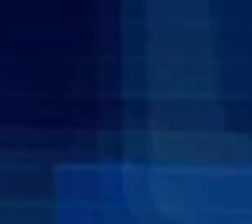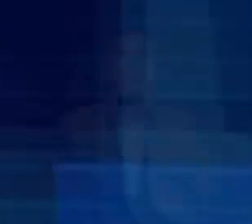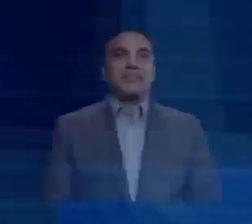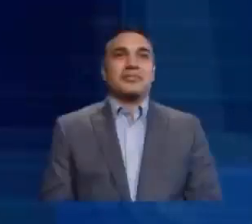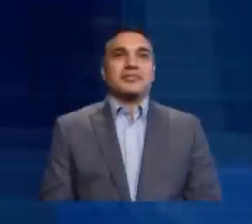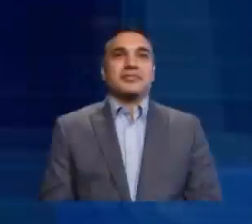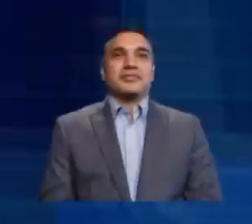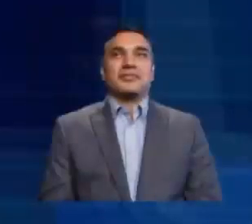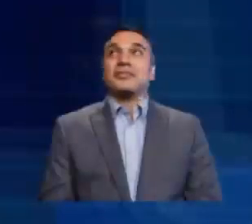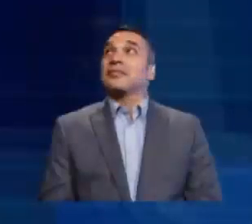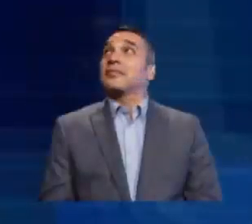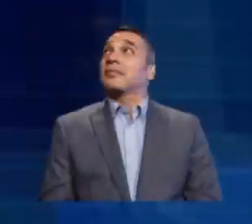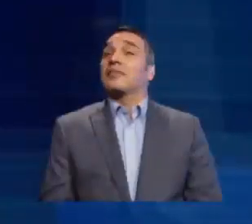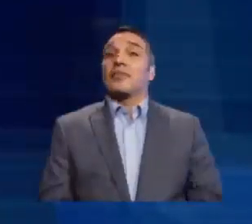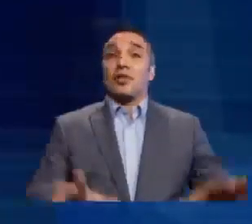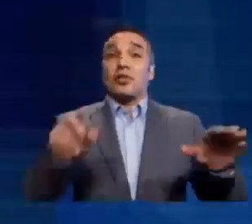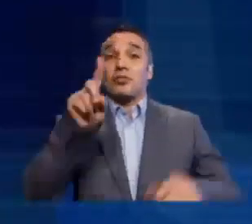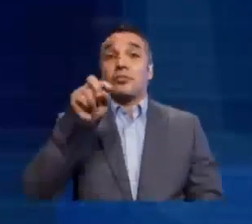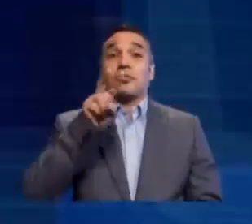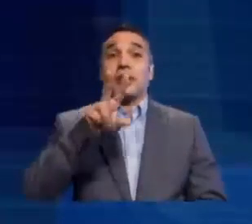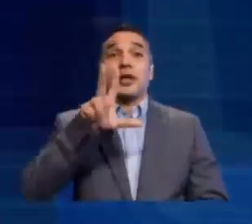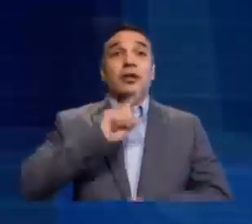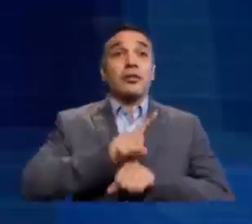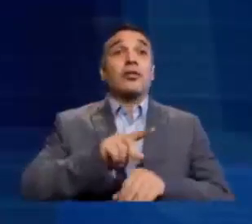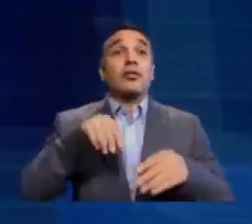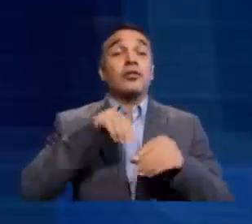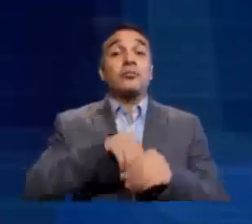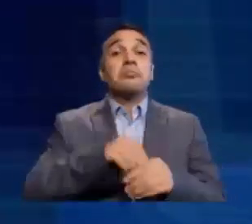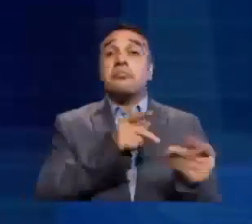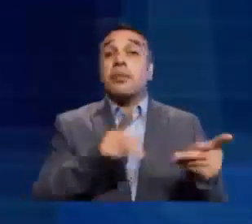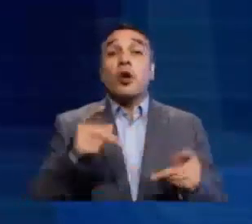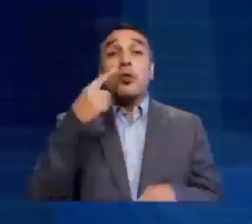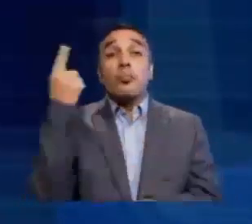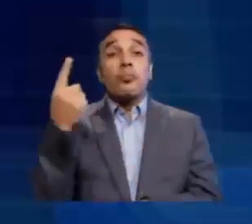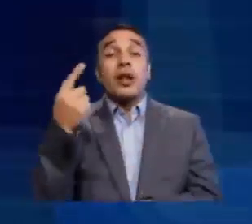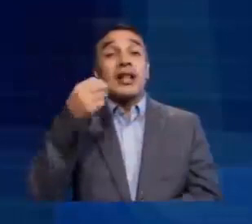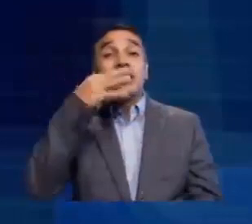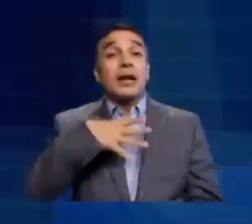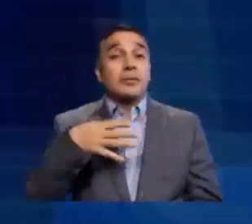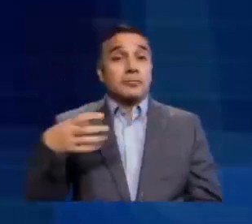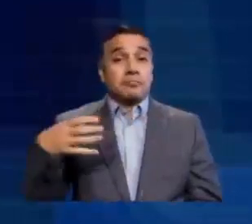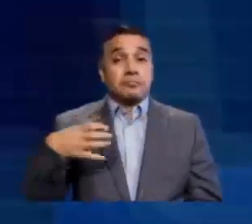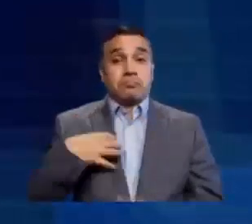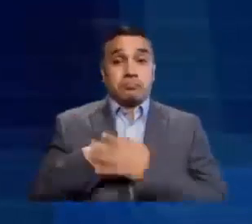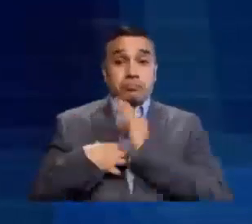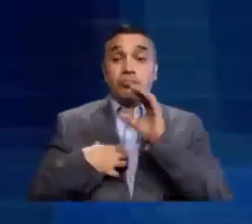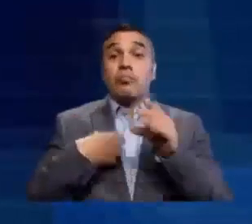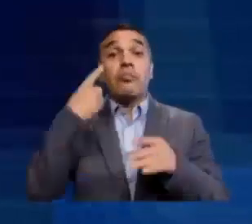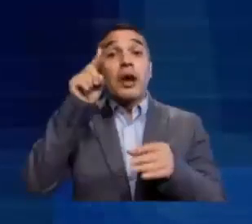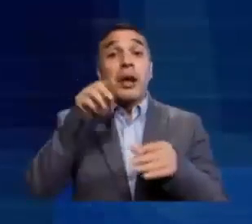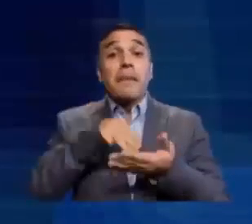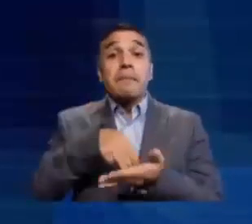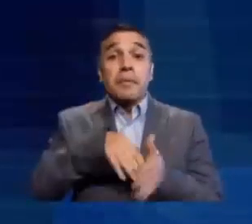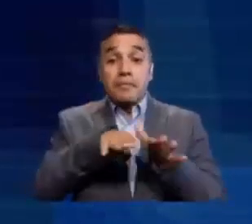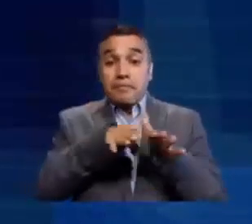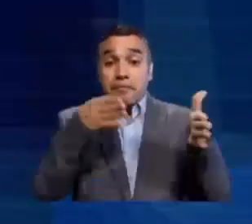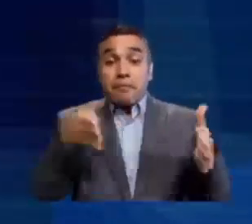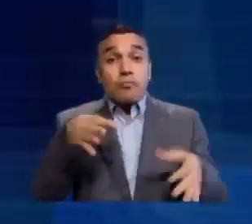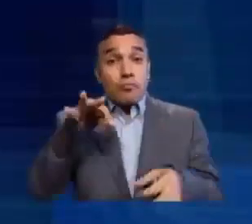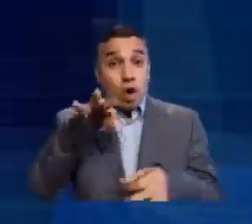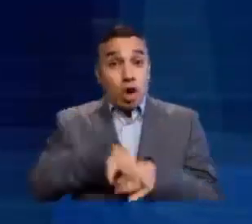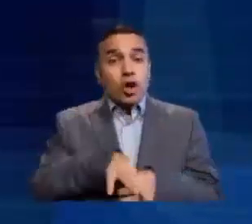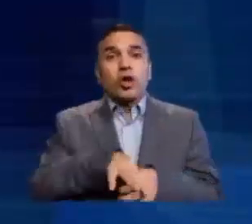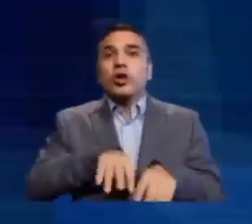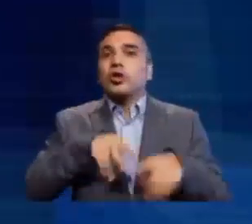Información, 8 de la mañana con 23 minutos, le contamos que el plan de pruebas COVID-19 para miembros de las juntas receptoras del voto empezó